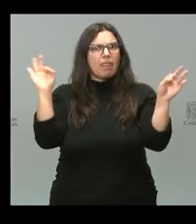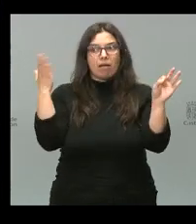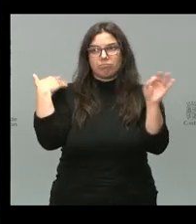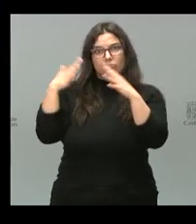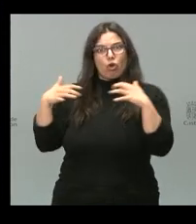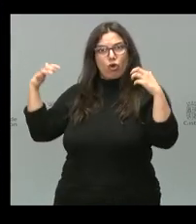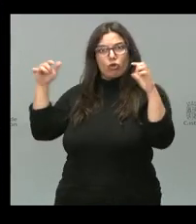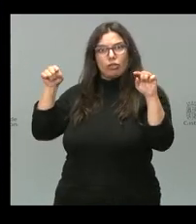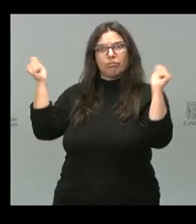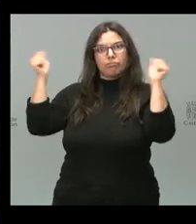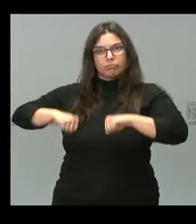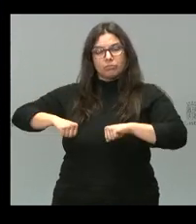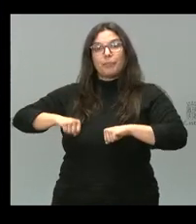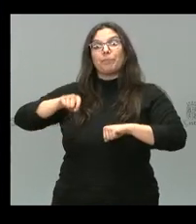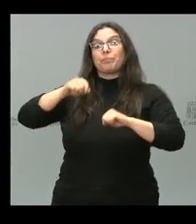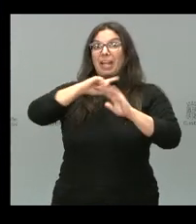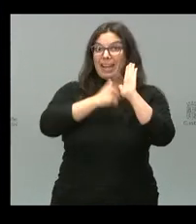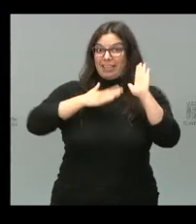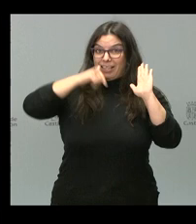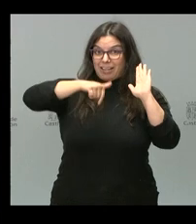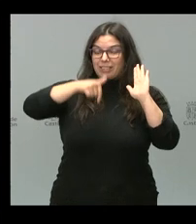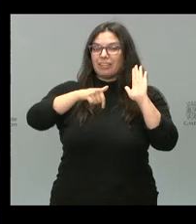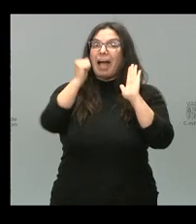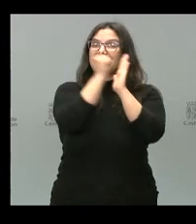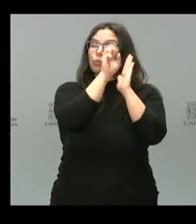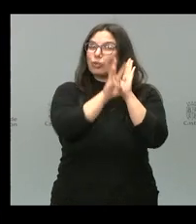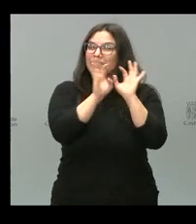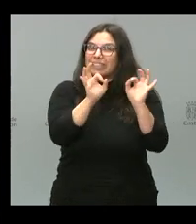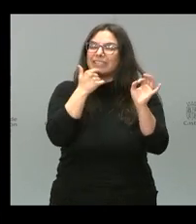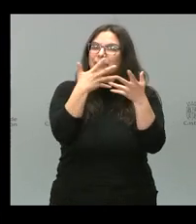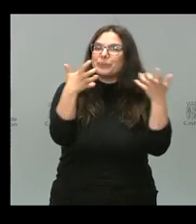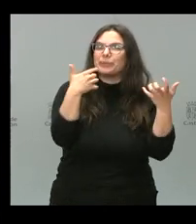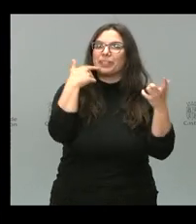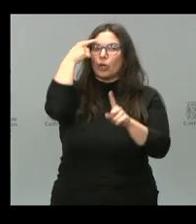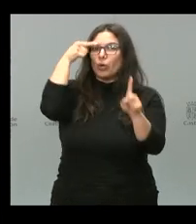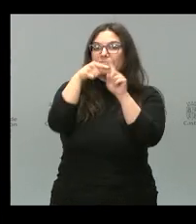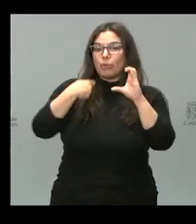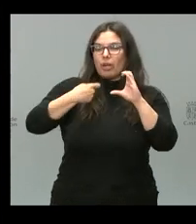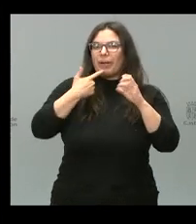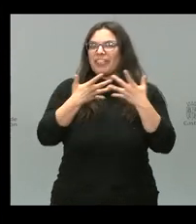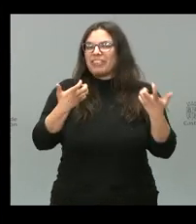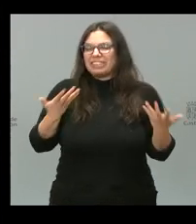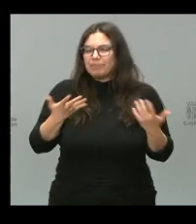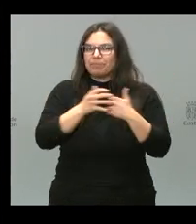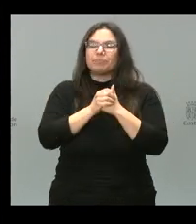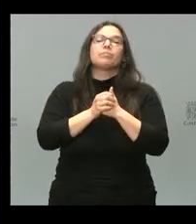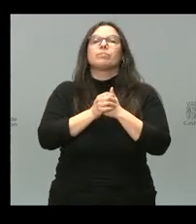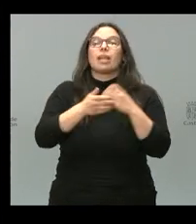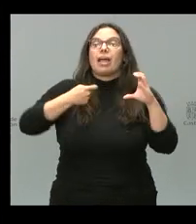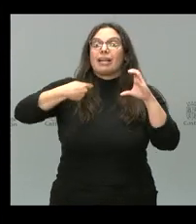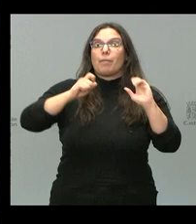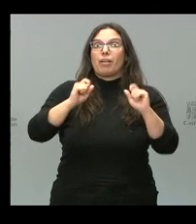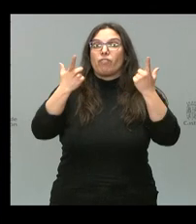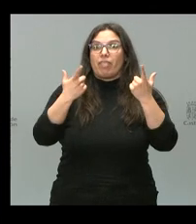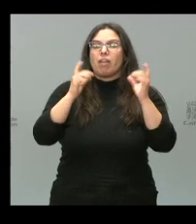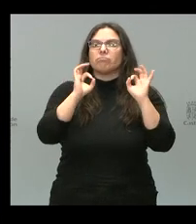y en esa ley en su Artículo 3 la finalidad de las cámaras dice lo siguiente dice las cámaras oficiales